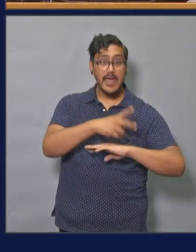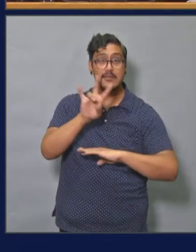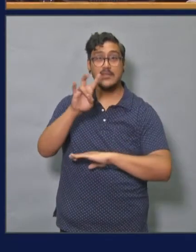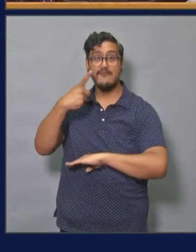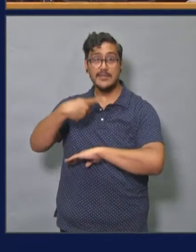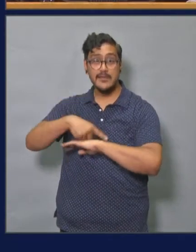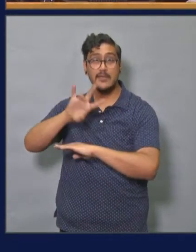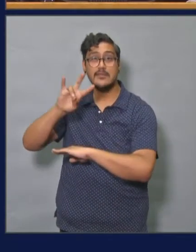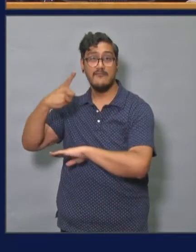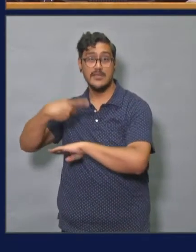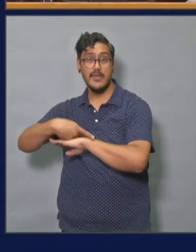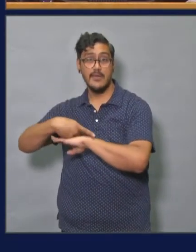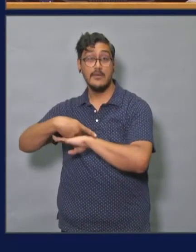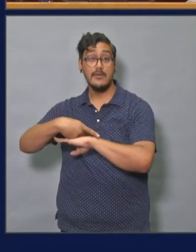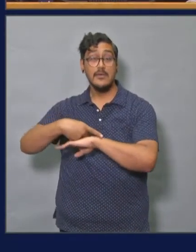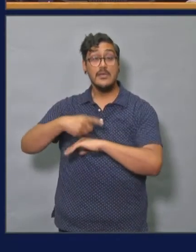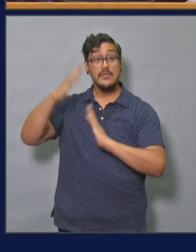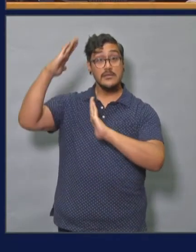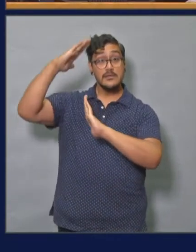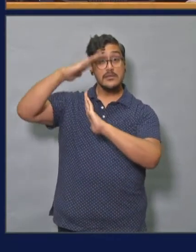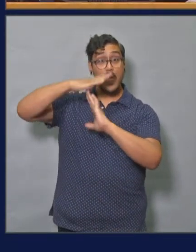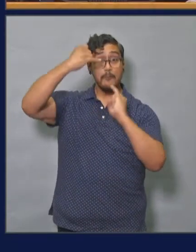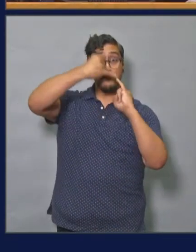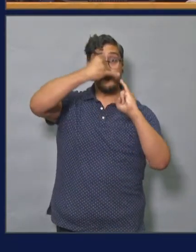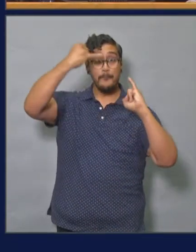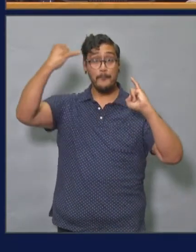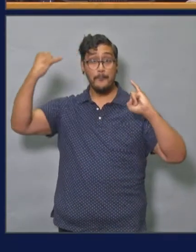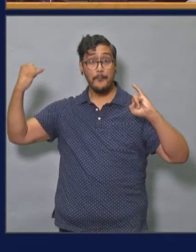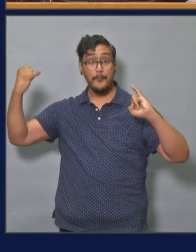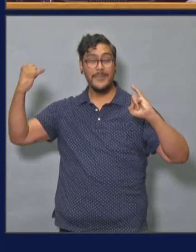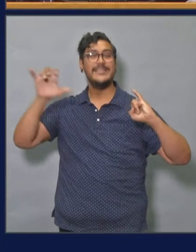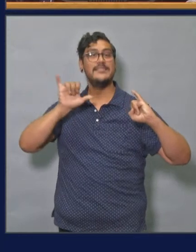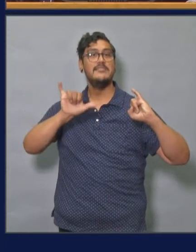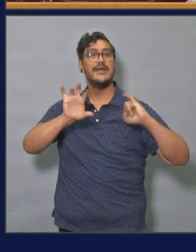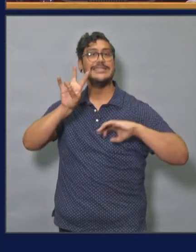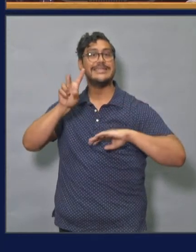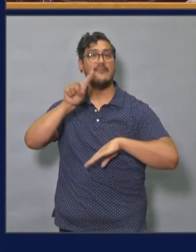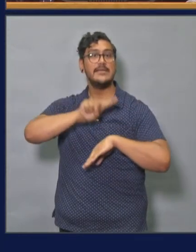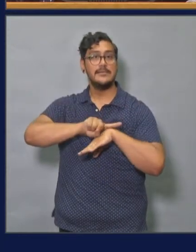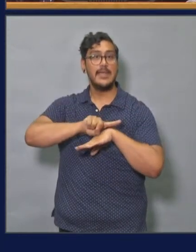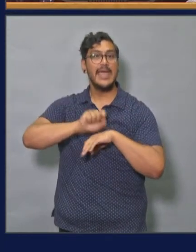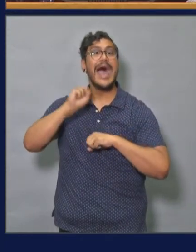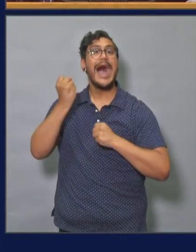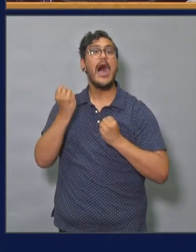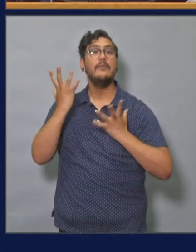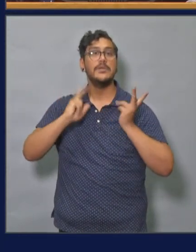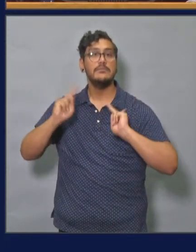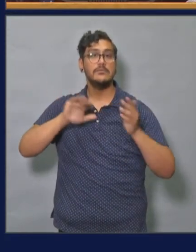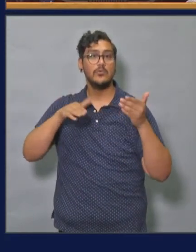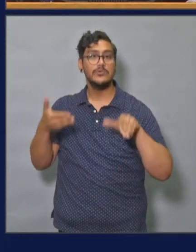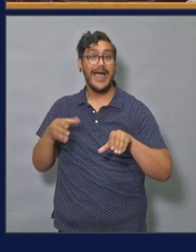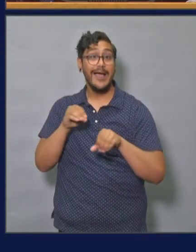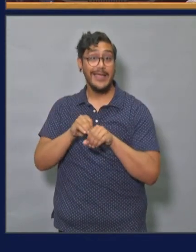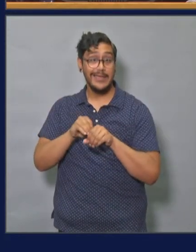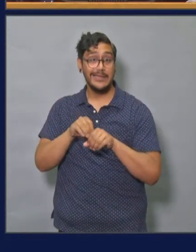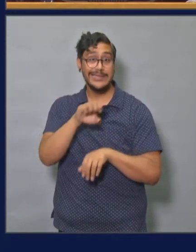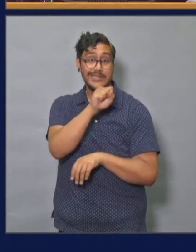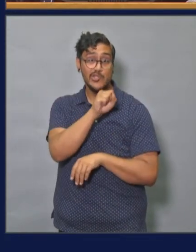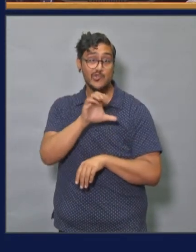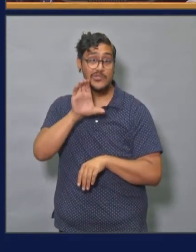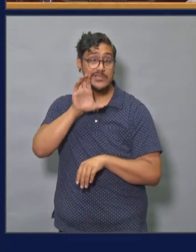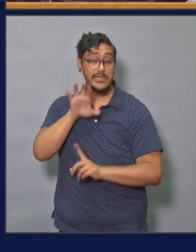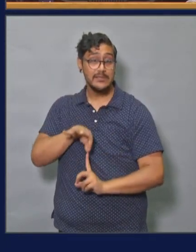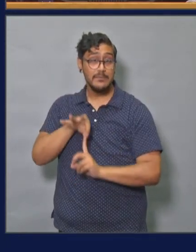arriba es el promedio de 7 días de muertes de COVID-19 entre los residentes de centros de